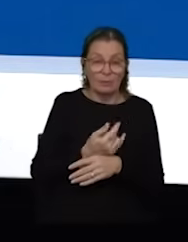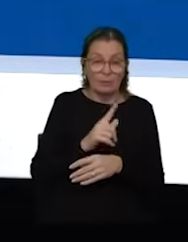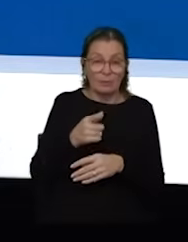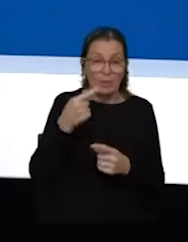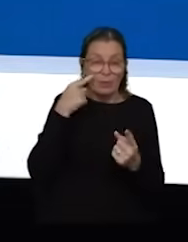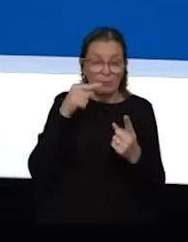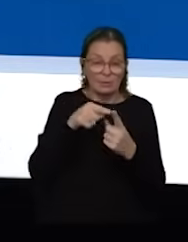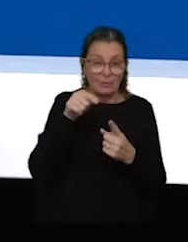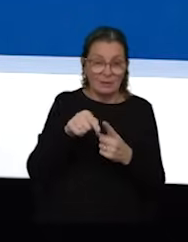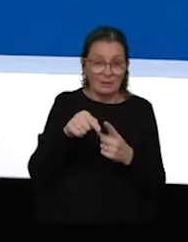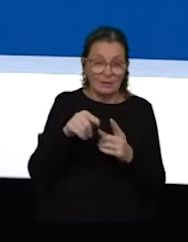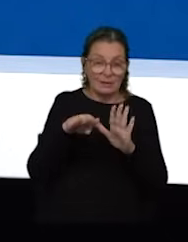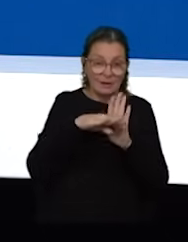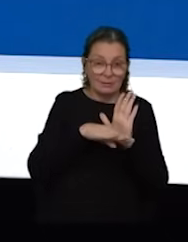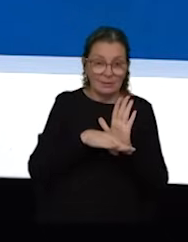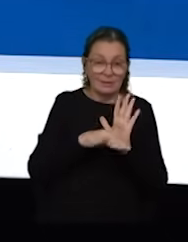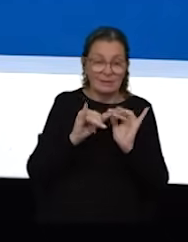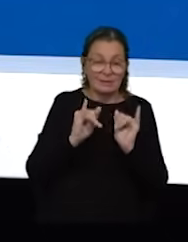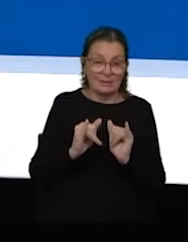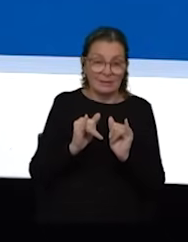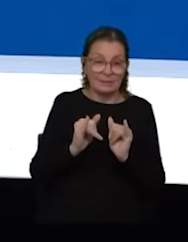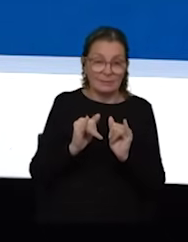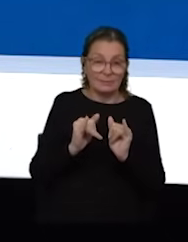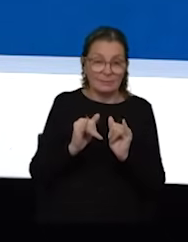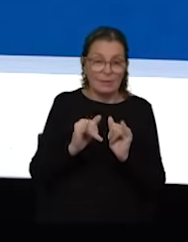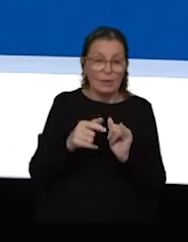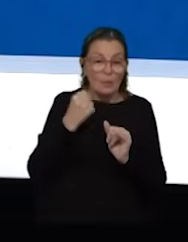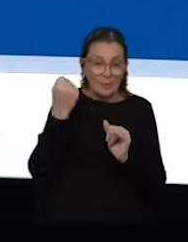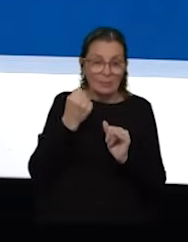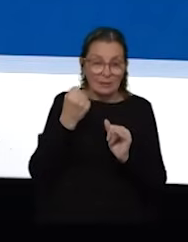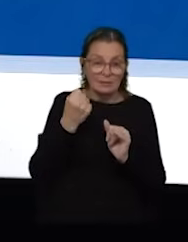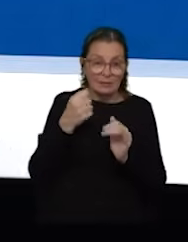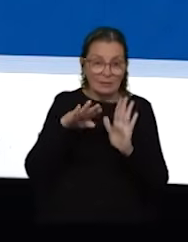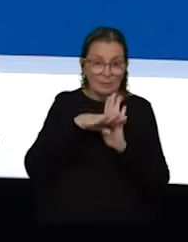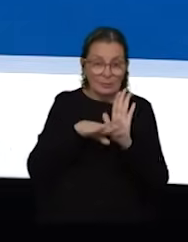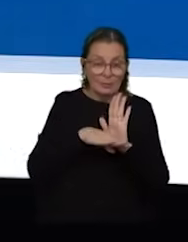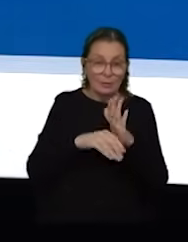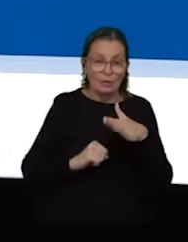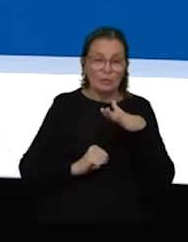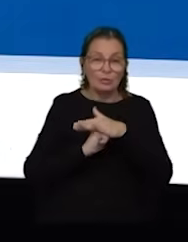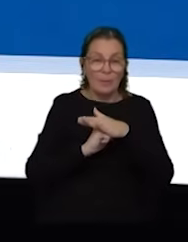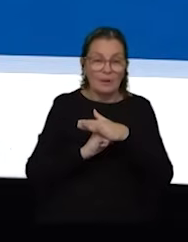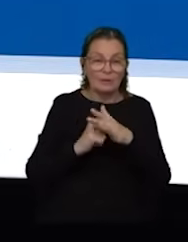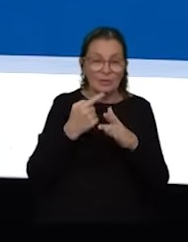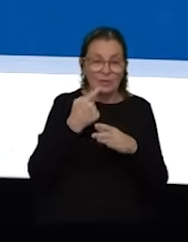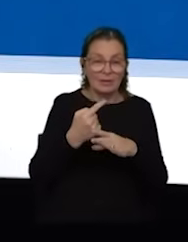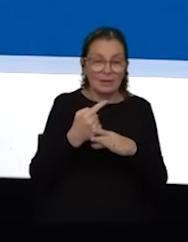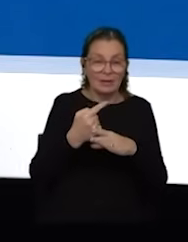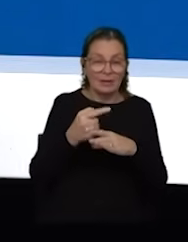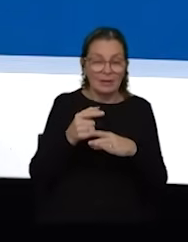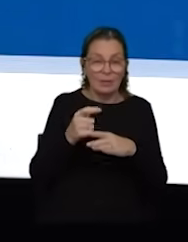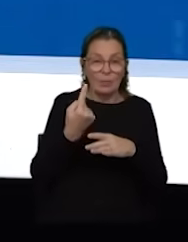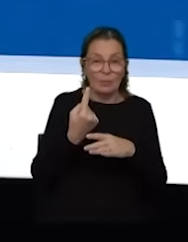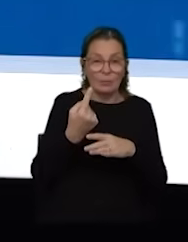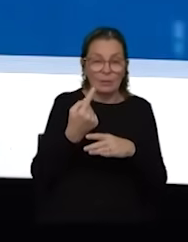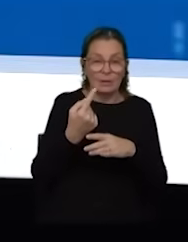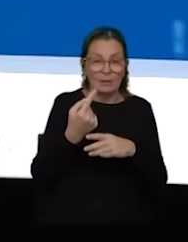apuntaba la legislación en Sí este El Fuerte digamos de La regulación del tope de las donaciones no apunta a lo que es de repente